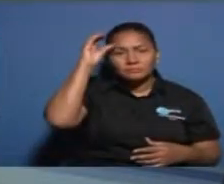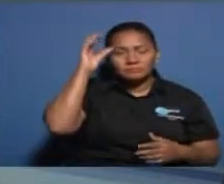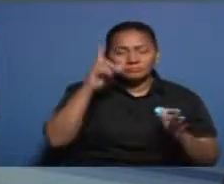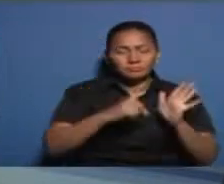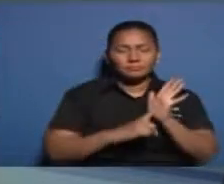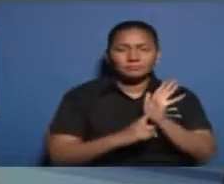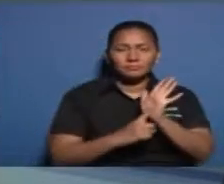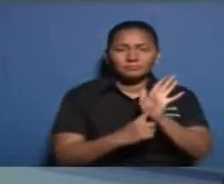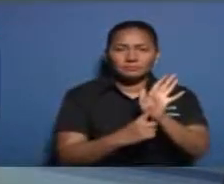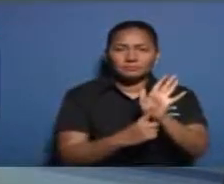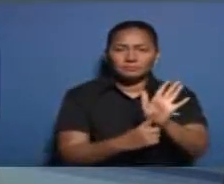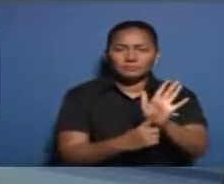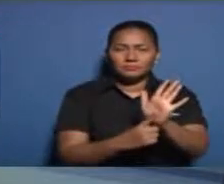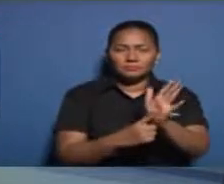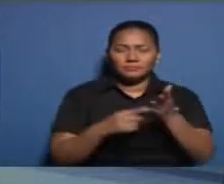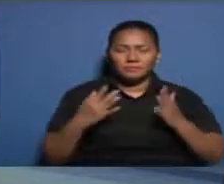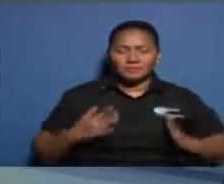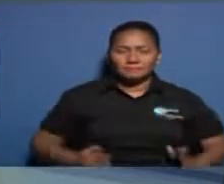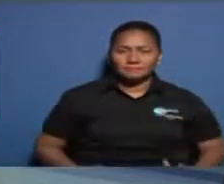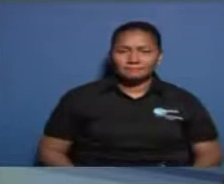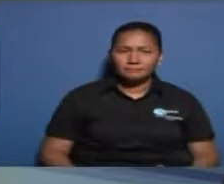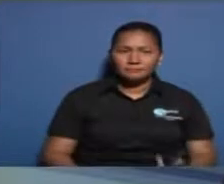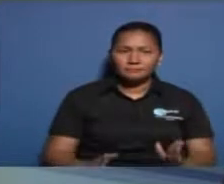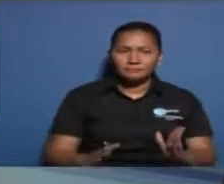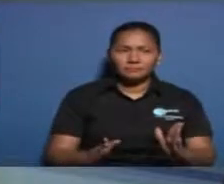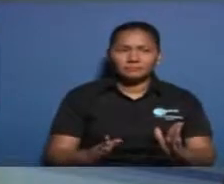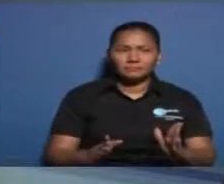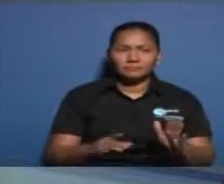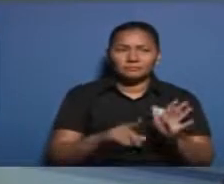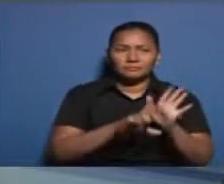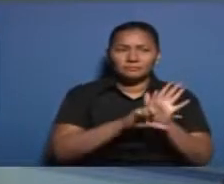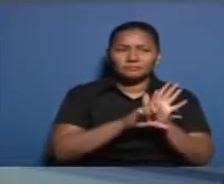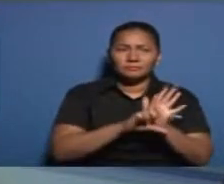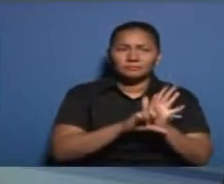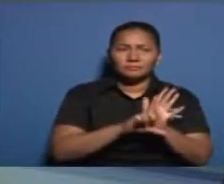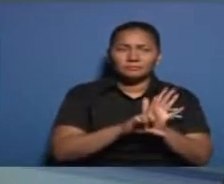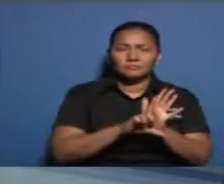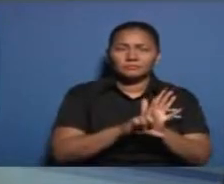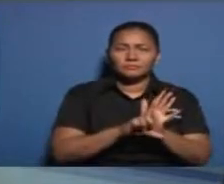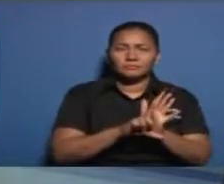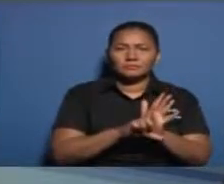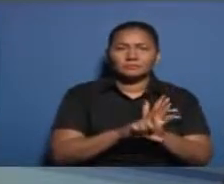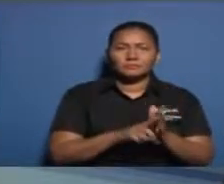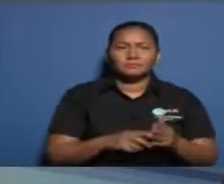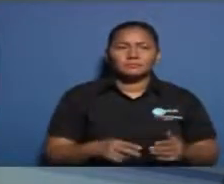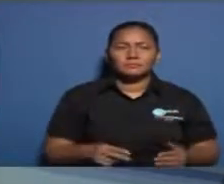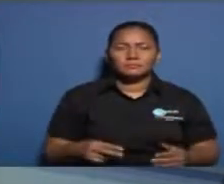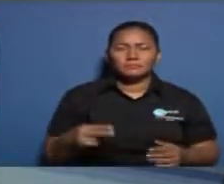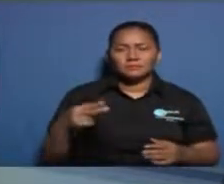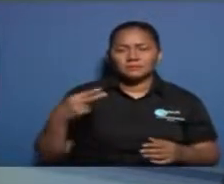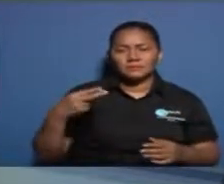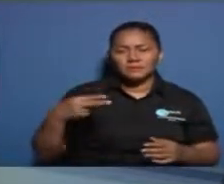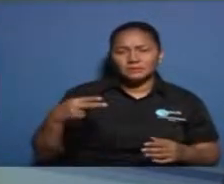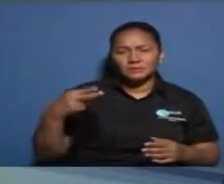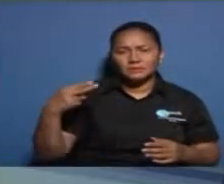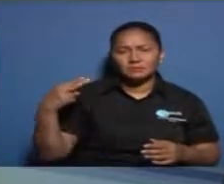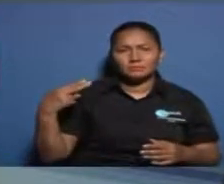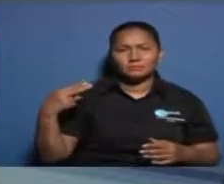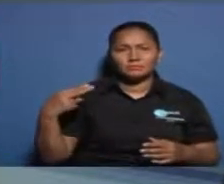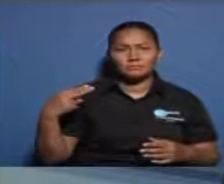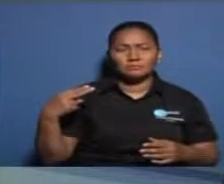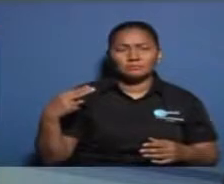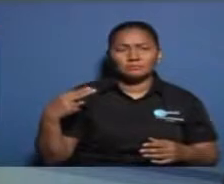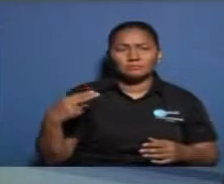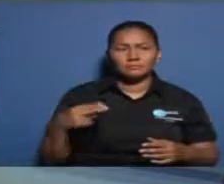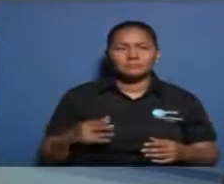quiénes eran sus hijos legítimos para poder heredar bienes propiedad privada territorio ganado esclavos